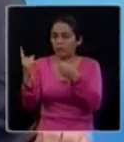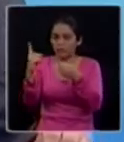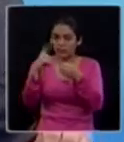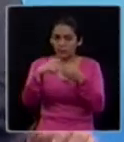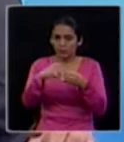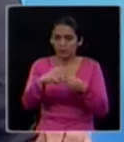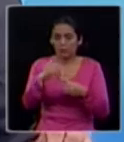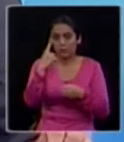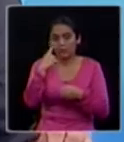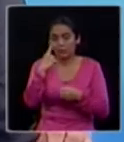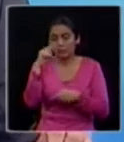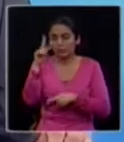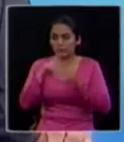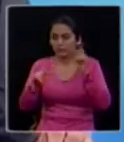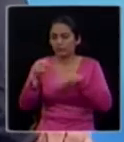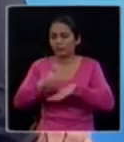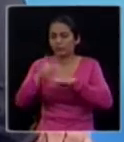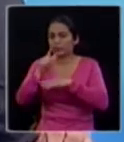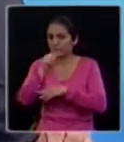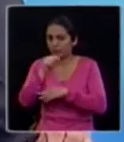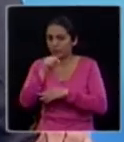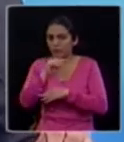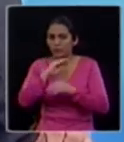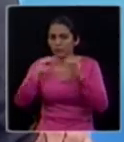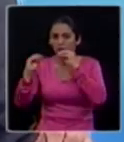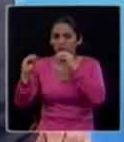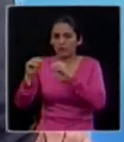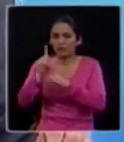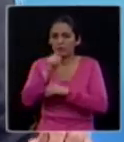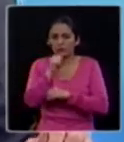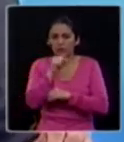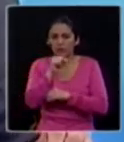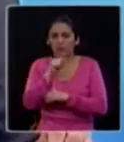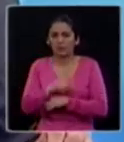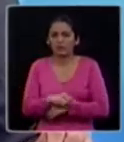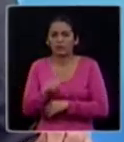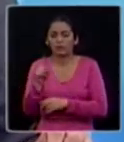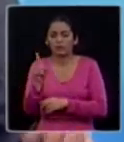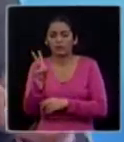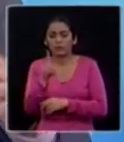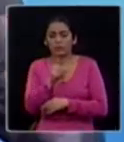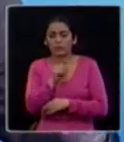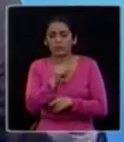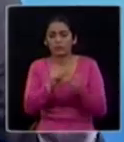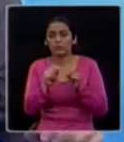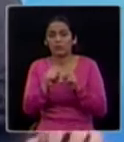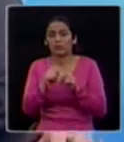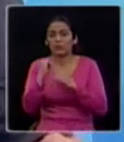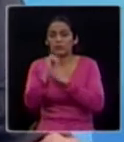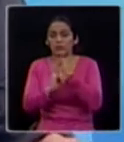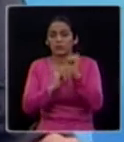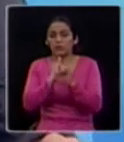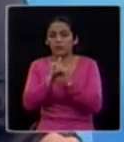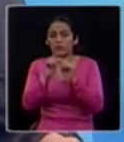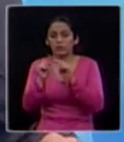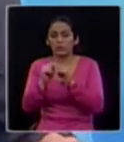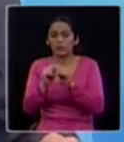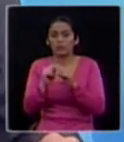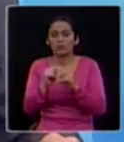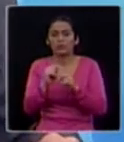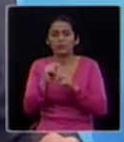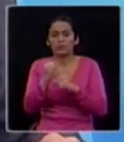una veeduría nacional. Aquí participaron 161 veedores a nivel nacional, ¿sí?, de diferentes partes del